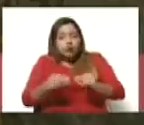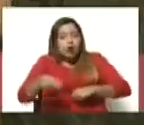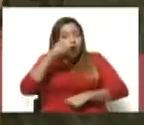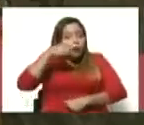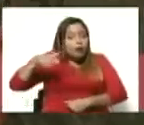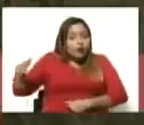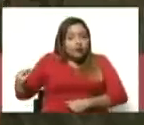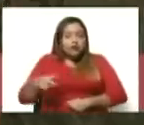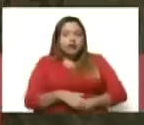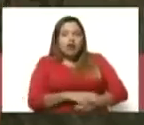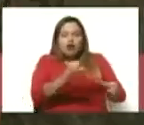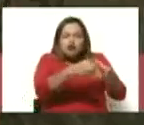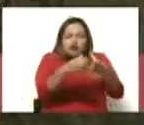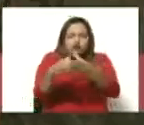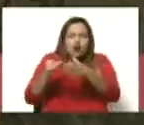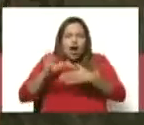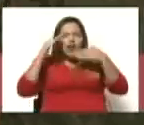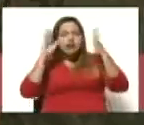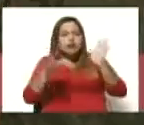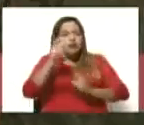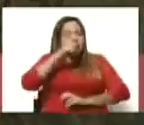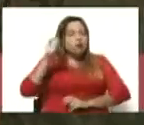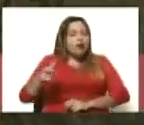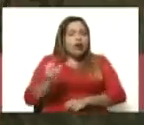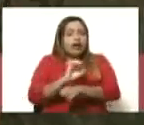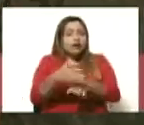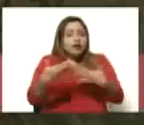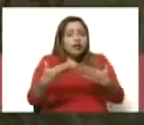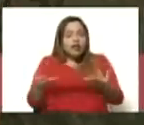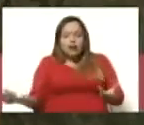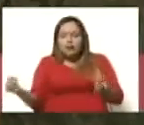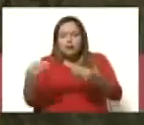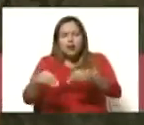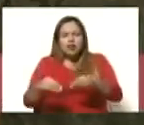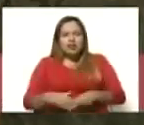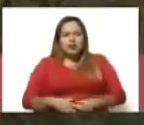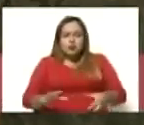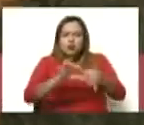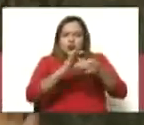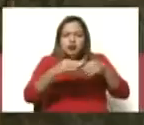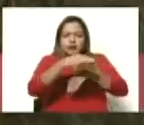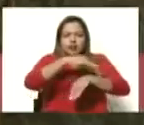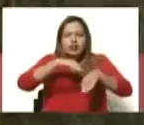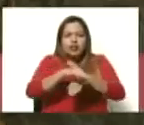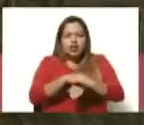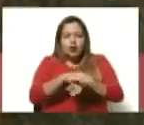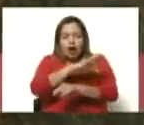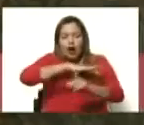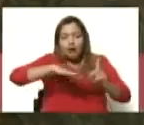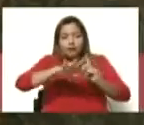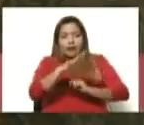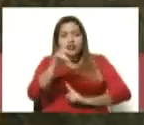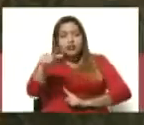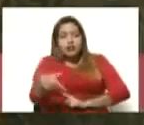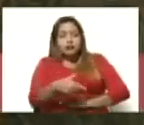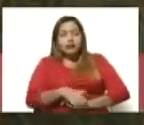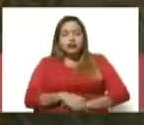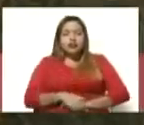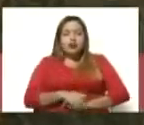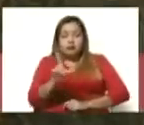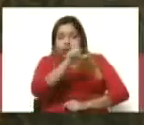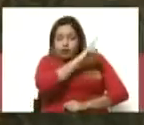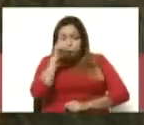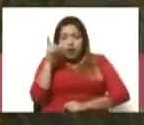con brigadas de atención de riesgo, que en articulación con el partido del Ministerio de Ambiente ha venido una formación que nos permita a nosotros generar